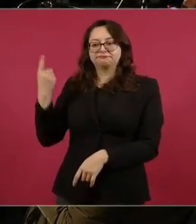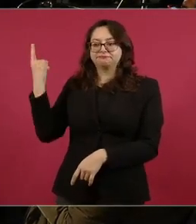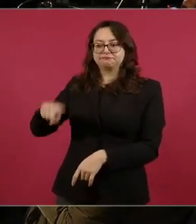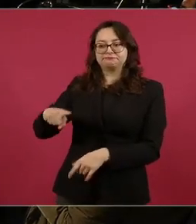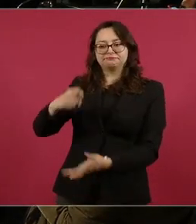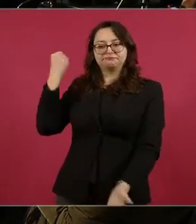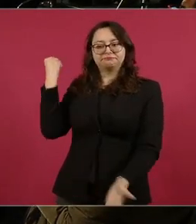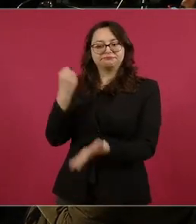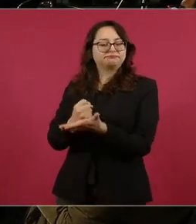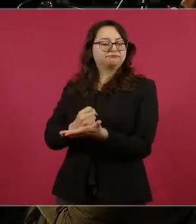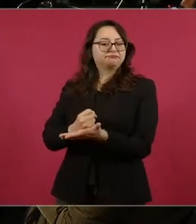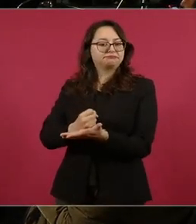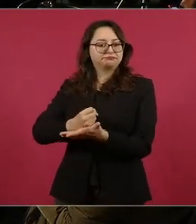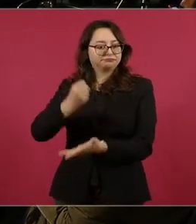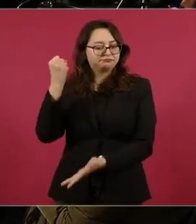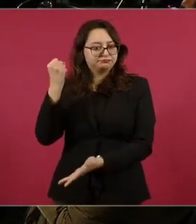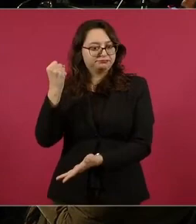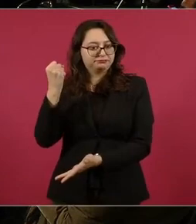para